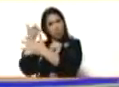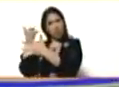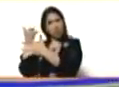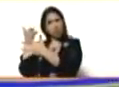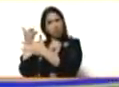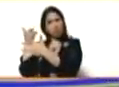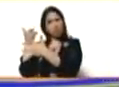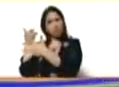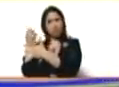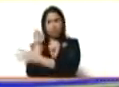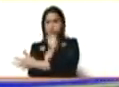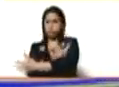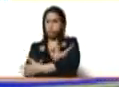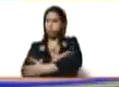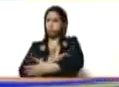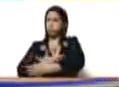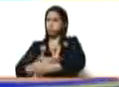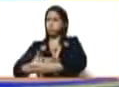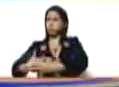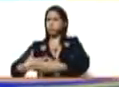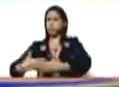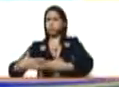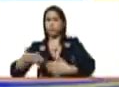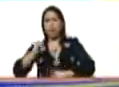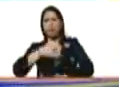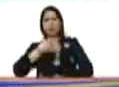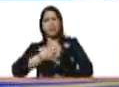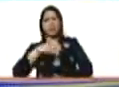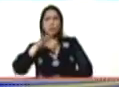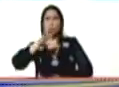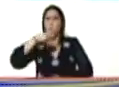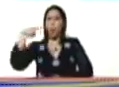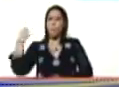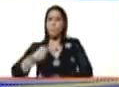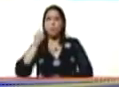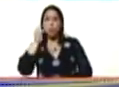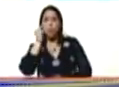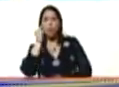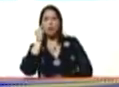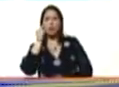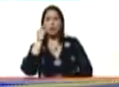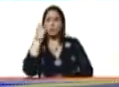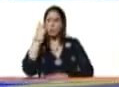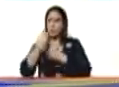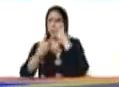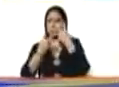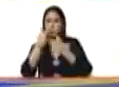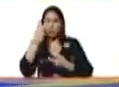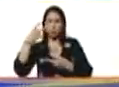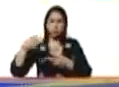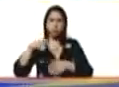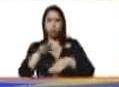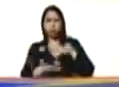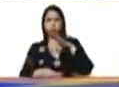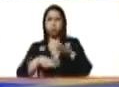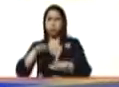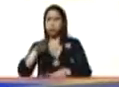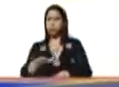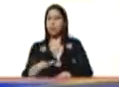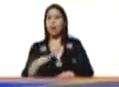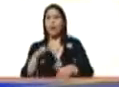que corre en nuestra sangre la sangre patriota de los hombres y mujeres que recorrieron América para